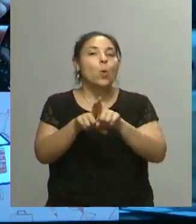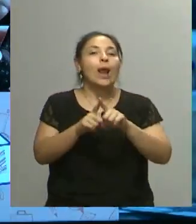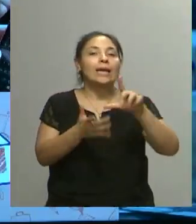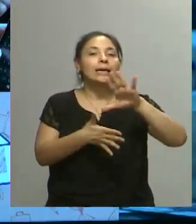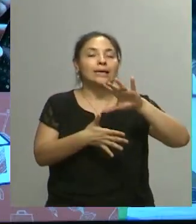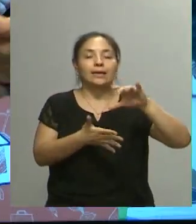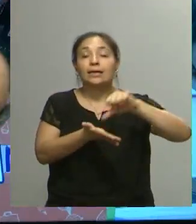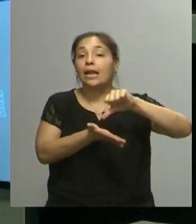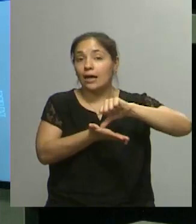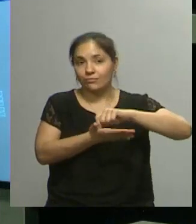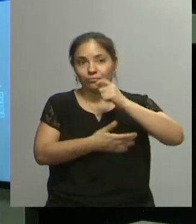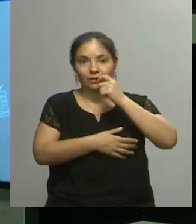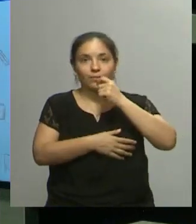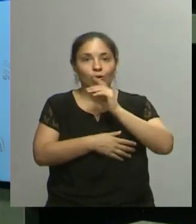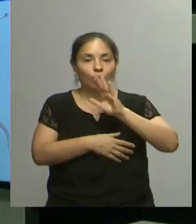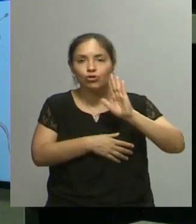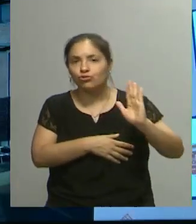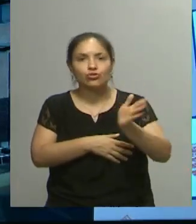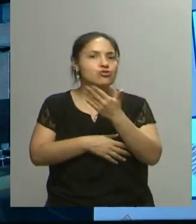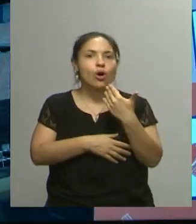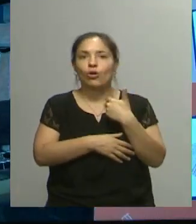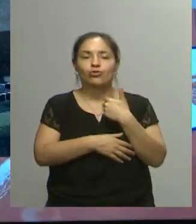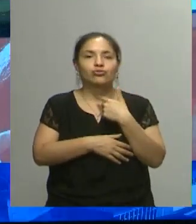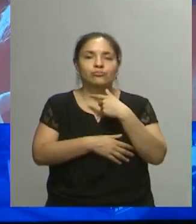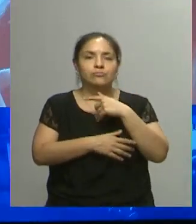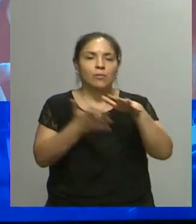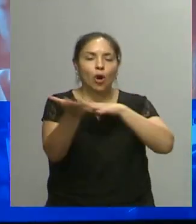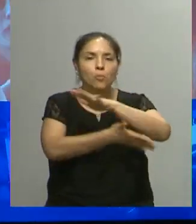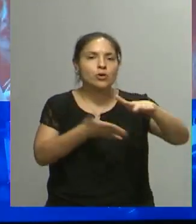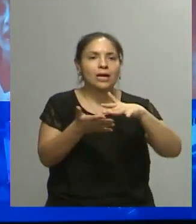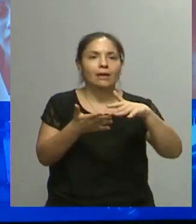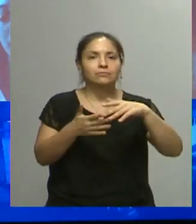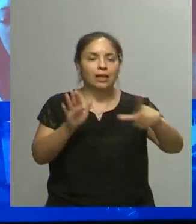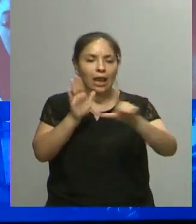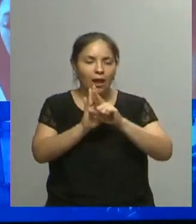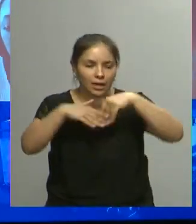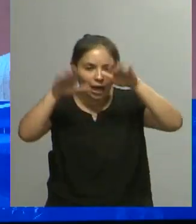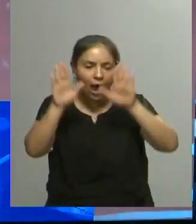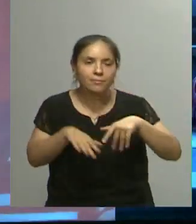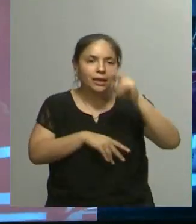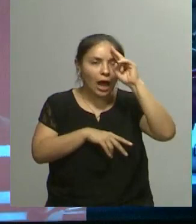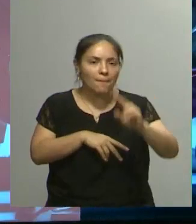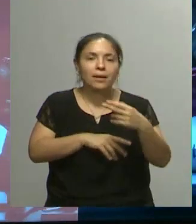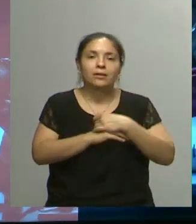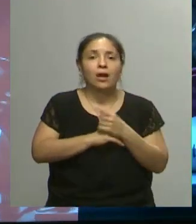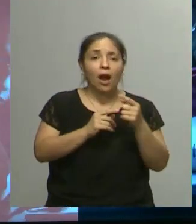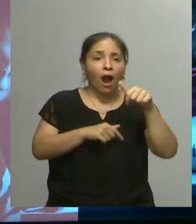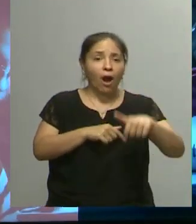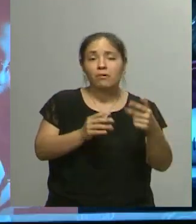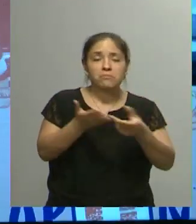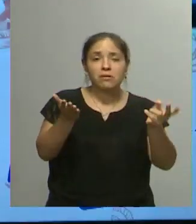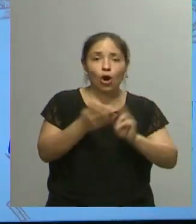se supone que todo el mundo respeta la ley islámica y bueno, de repente se están levantando con sus propias herramientas, con sus propios recursos contra un